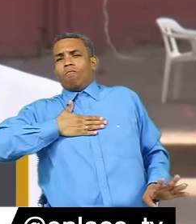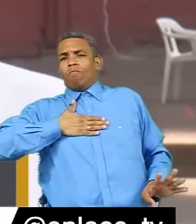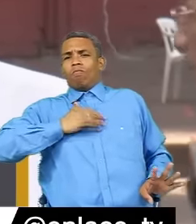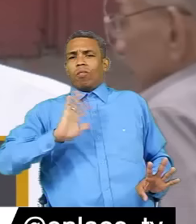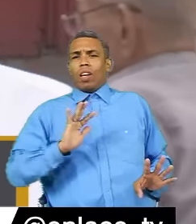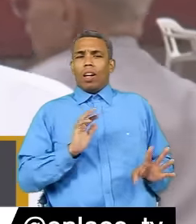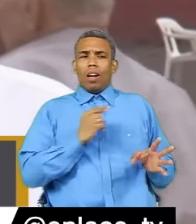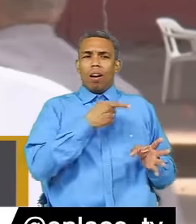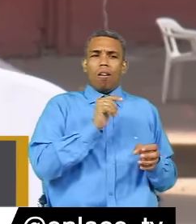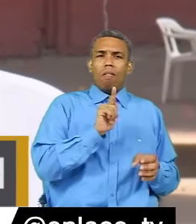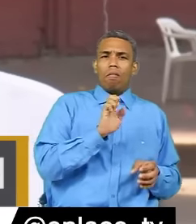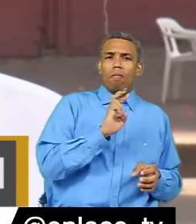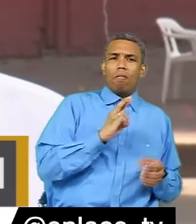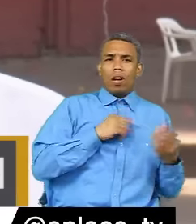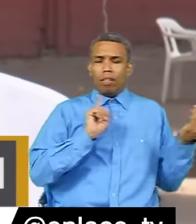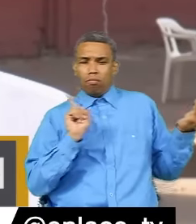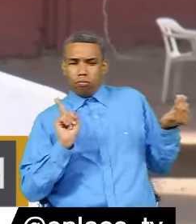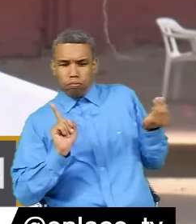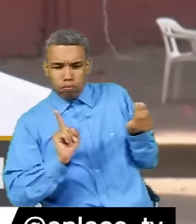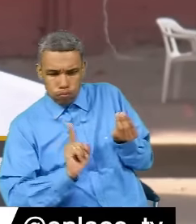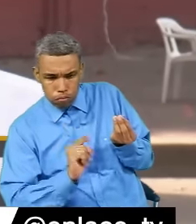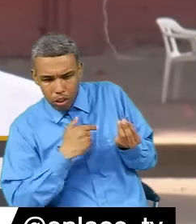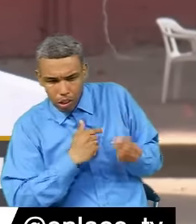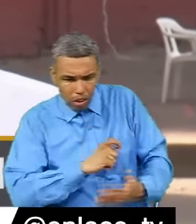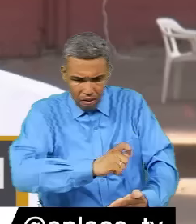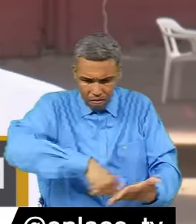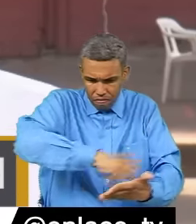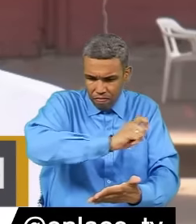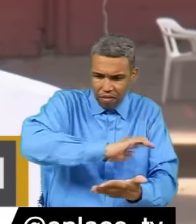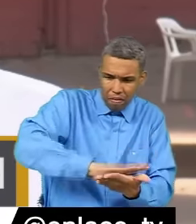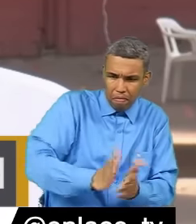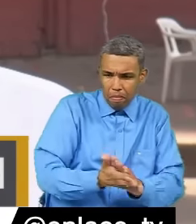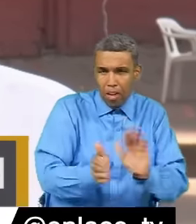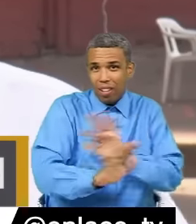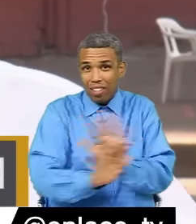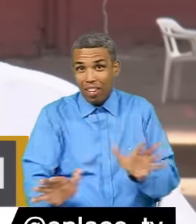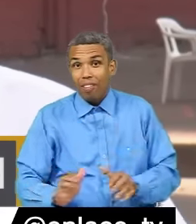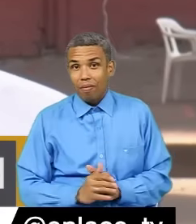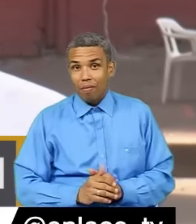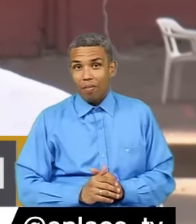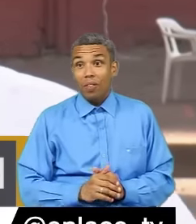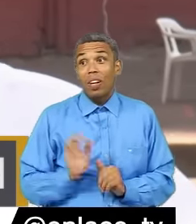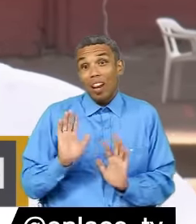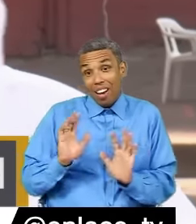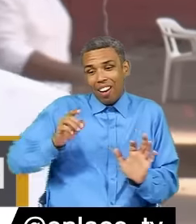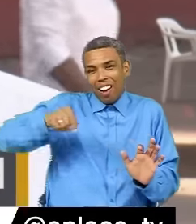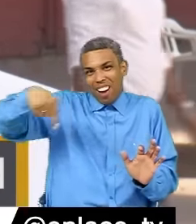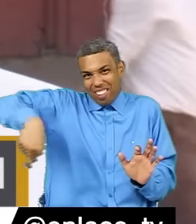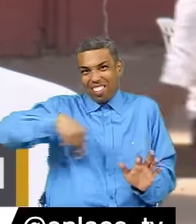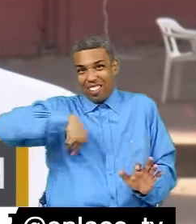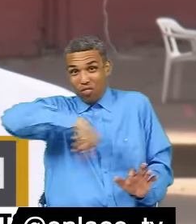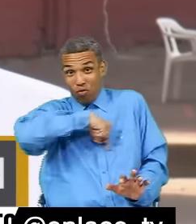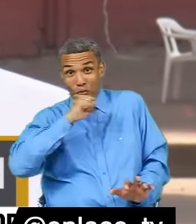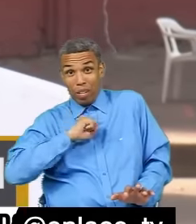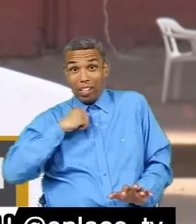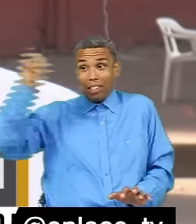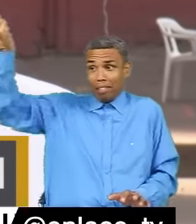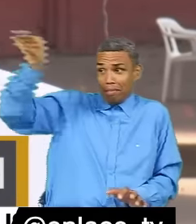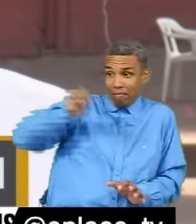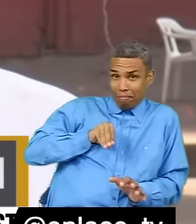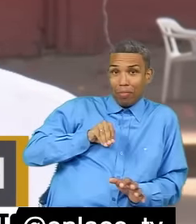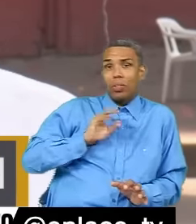haber actos culturales y vamos a hacer una firmatón simbólica en una gran tela para que